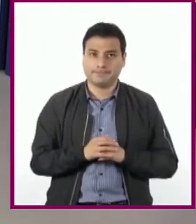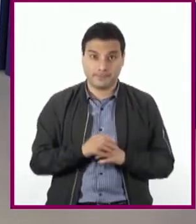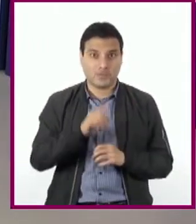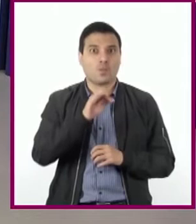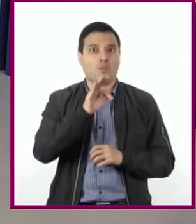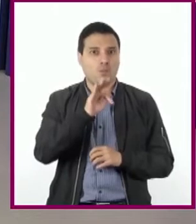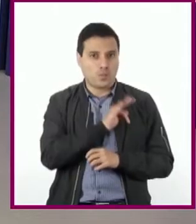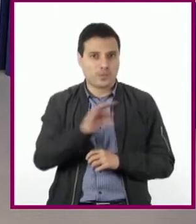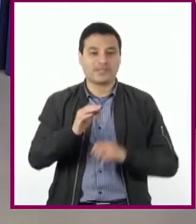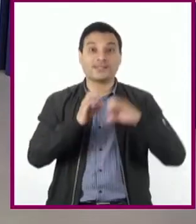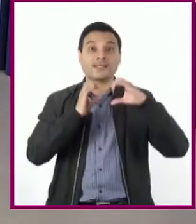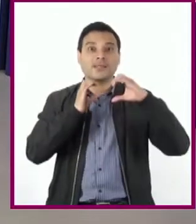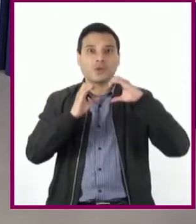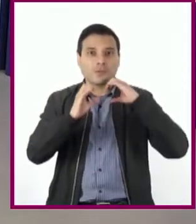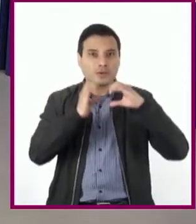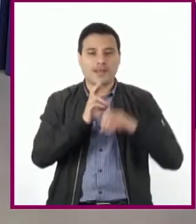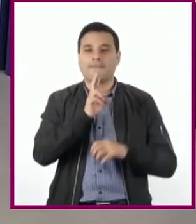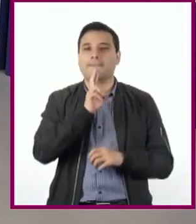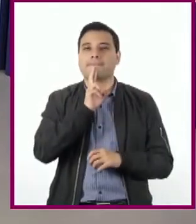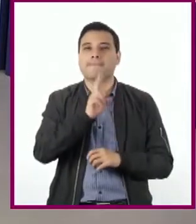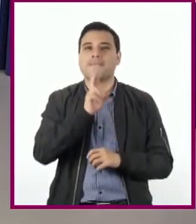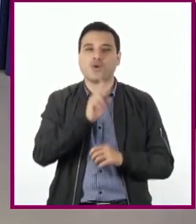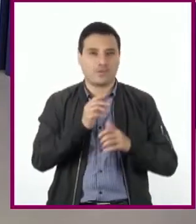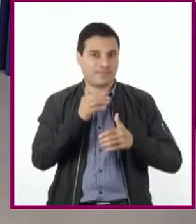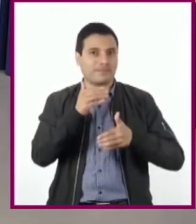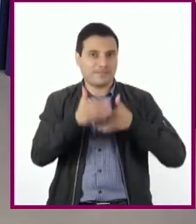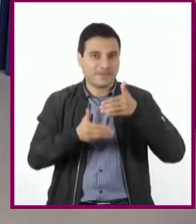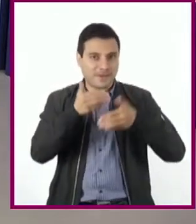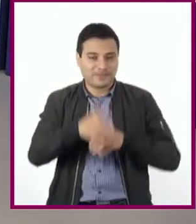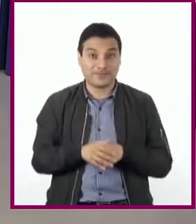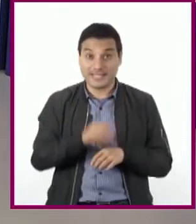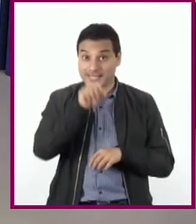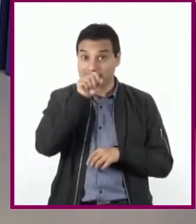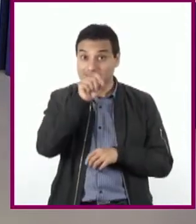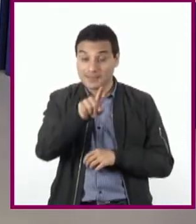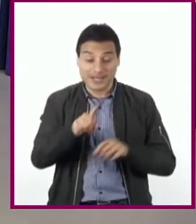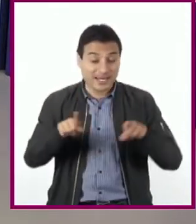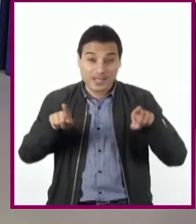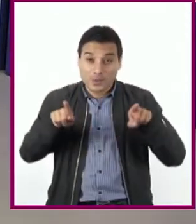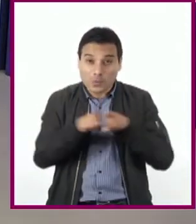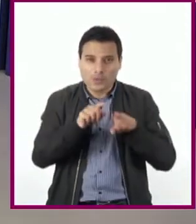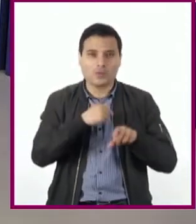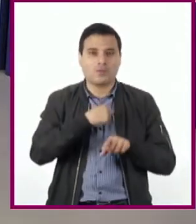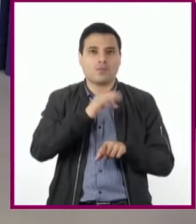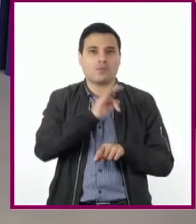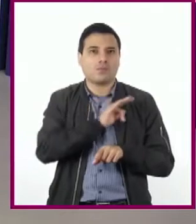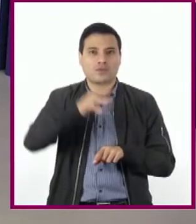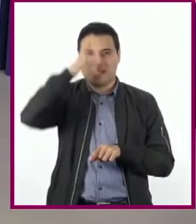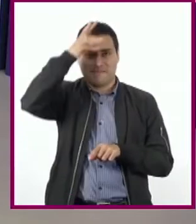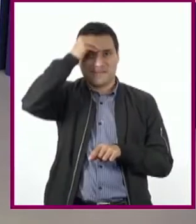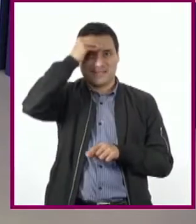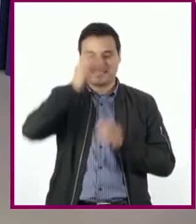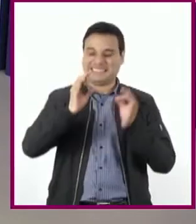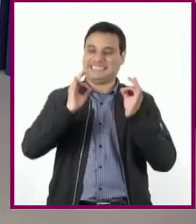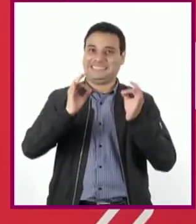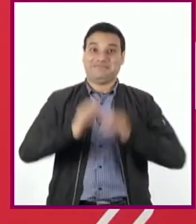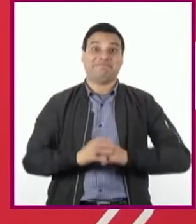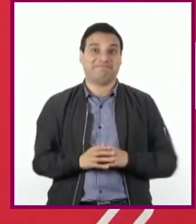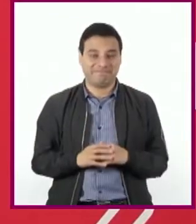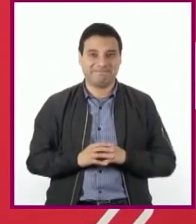la comunicación con los que les rodean, sino que podrán aprender mejor en todas sus